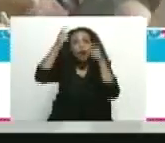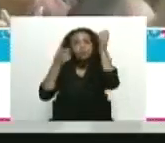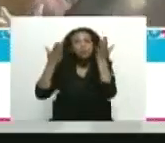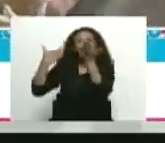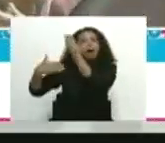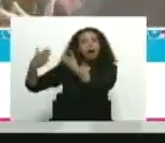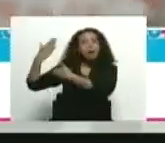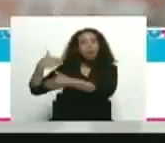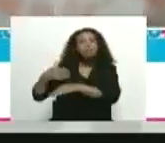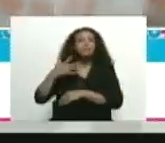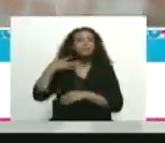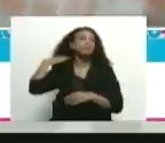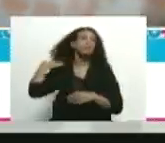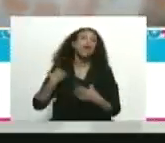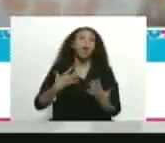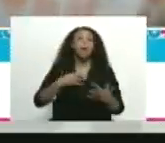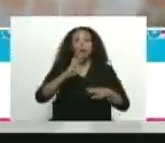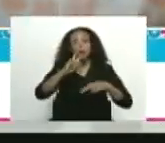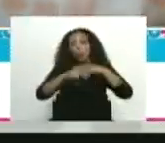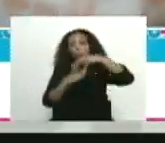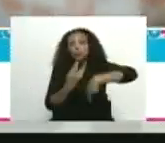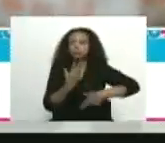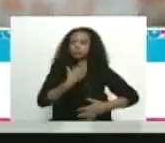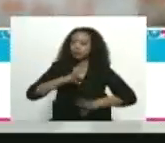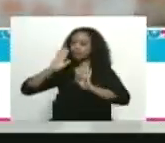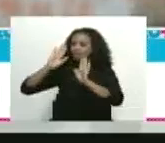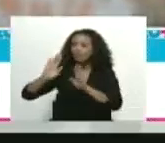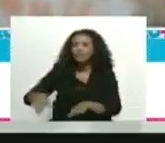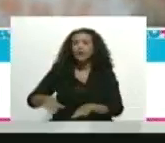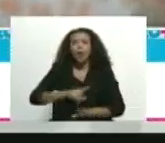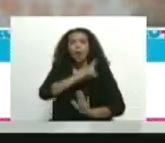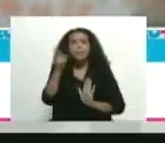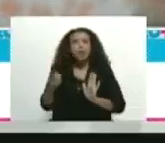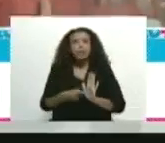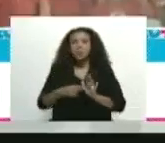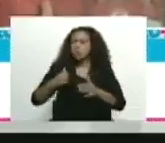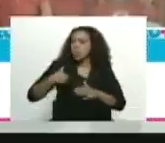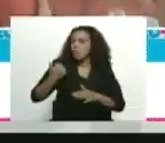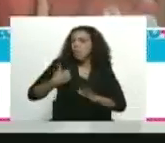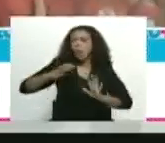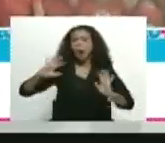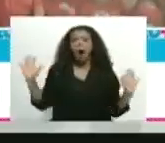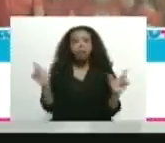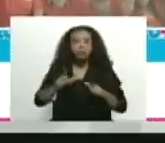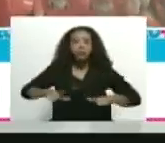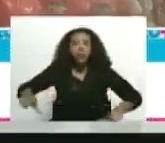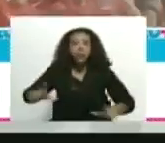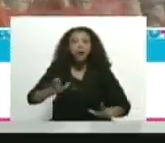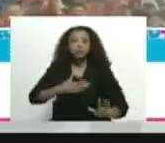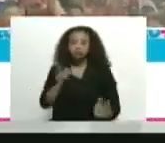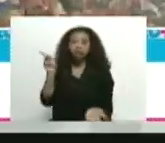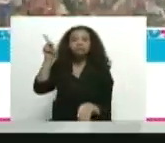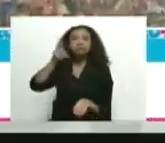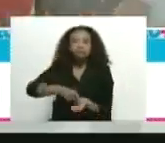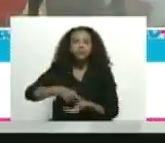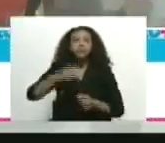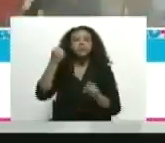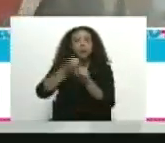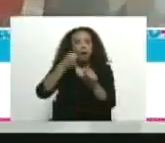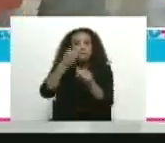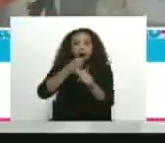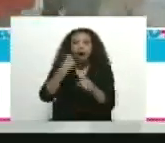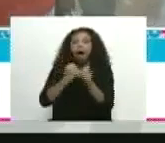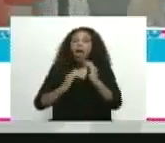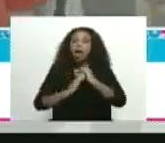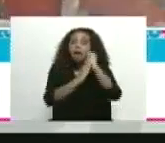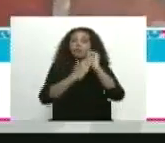Chávez, y por nuestra revolución. Cuente con nosotros en todo lo que abarca el trabajo de lucha, el trabajo de calle. Como